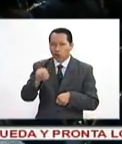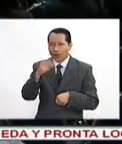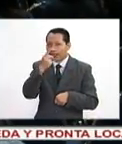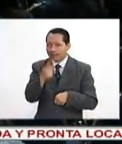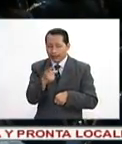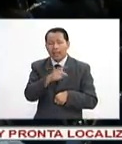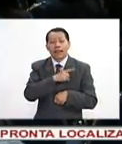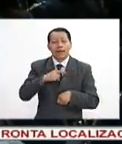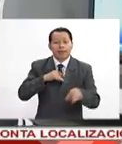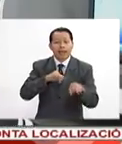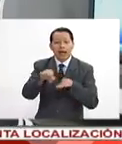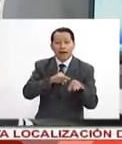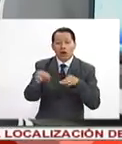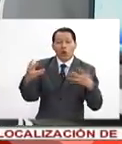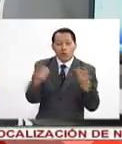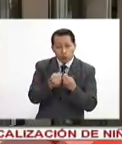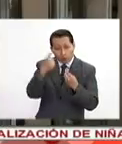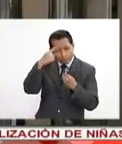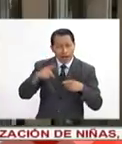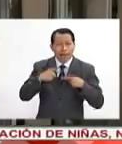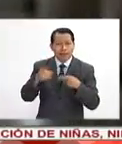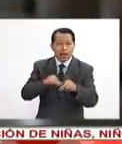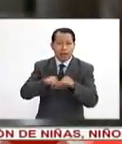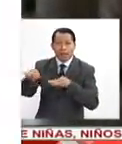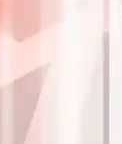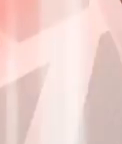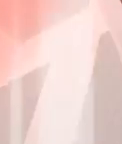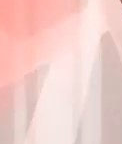fortalecer la generación de empleos en Centroamérica.